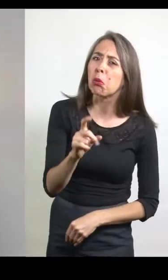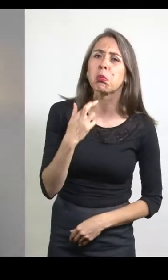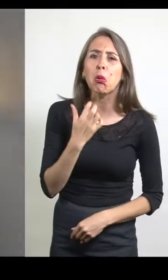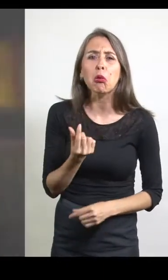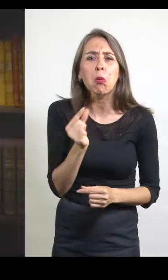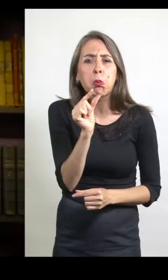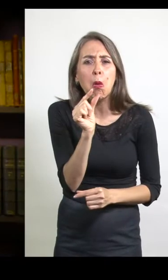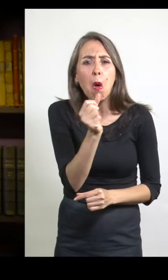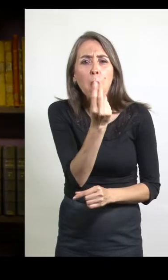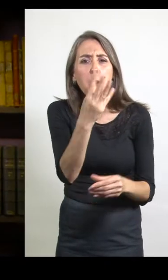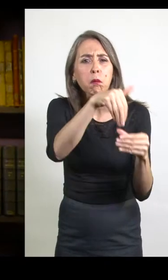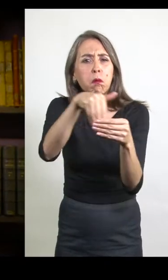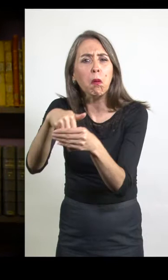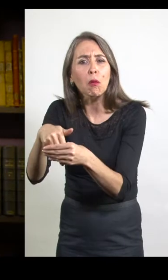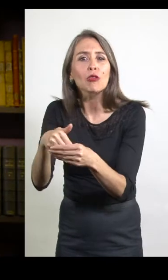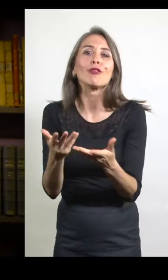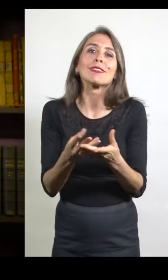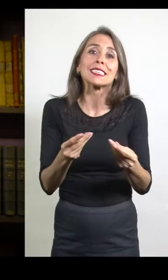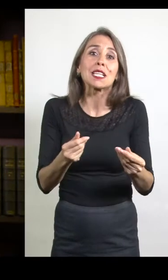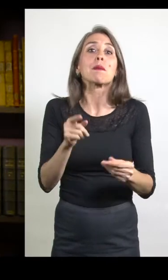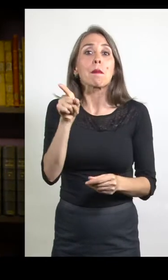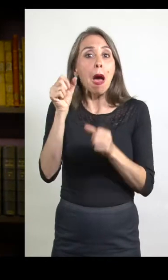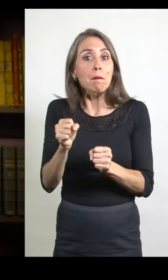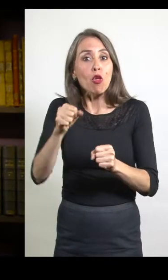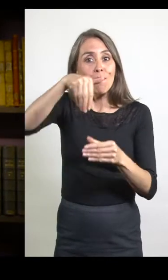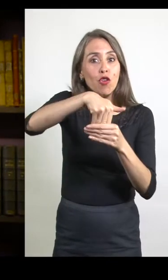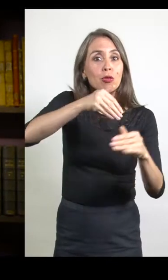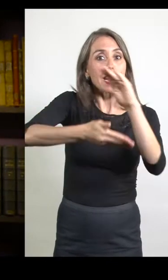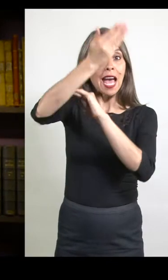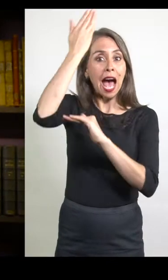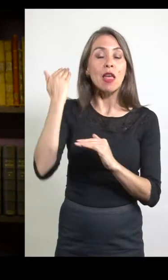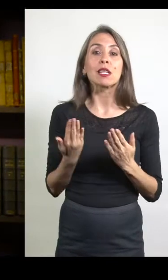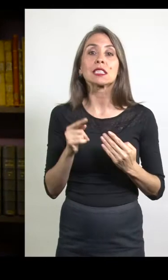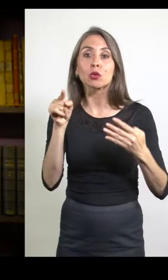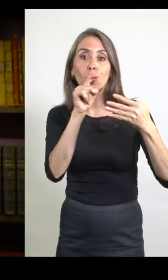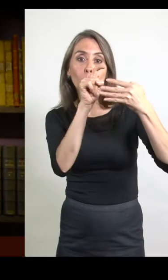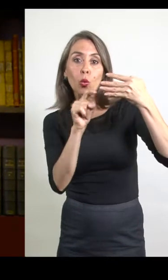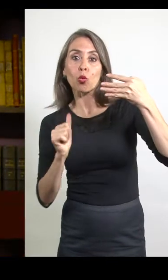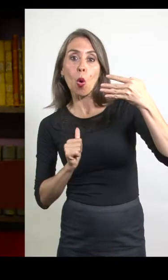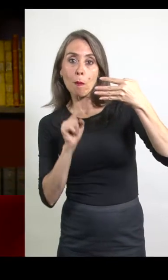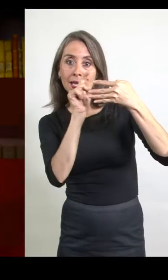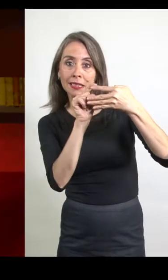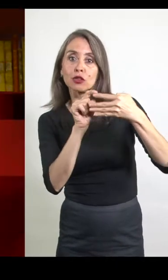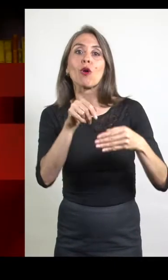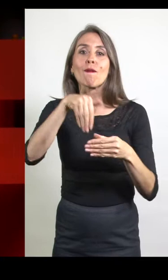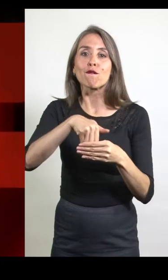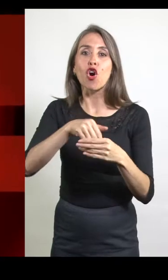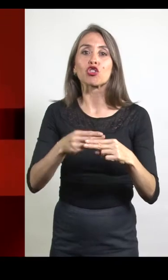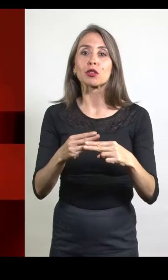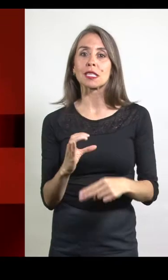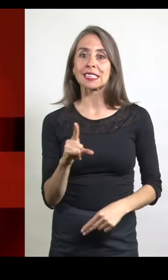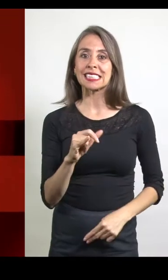tan poca votación. Por una razón muy simple: para ser elector en aquella época había que tener determinadas características, era un voto censitario, había que